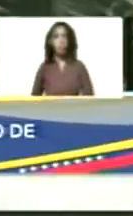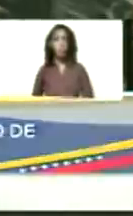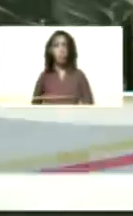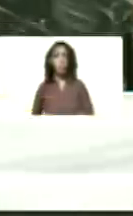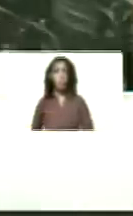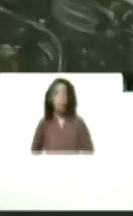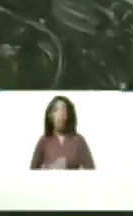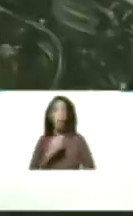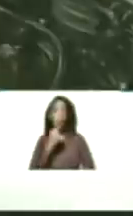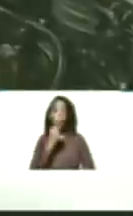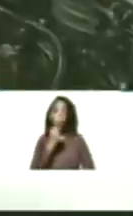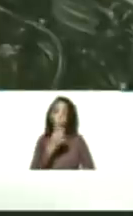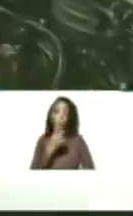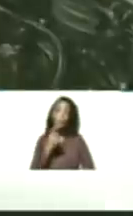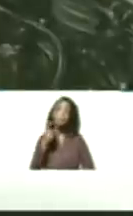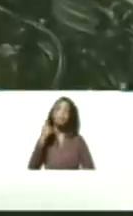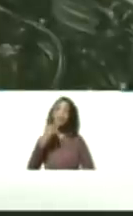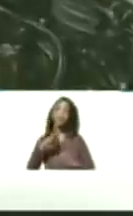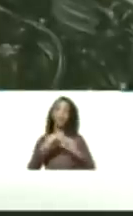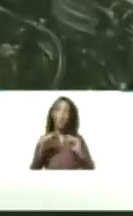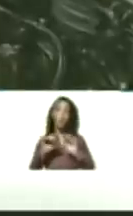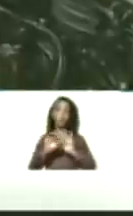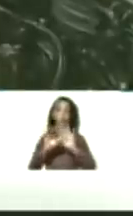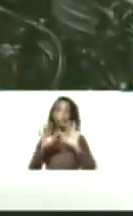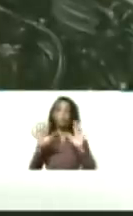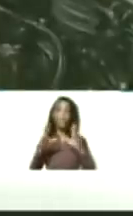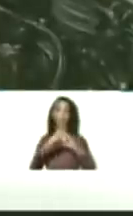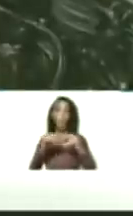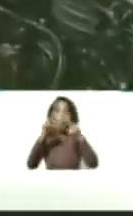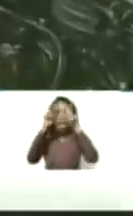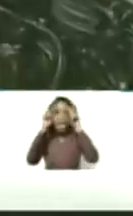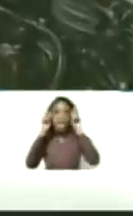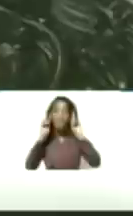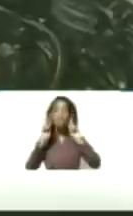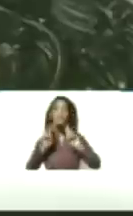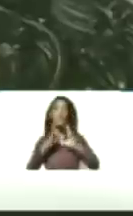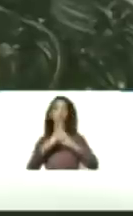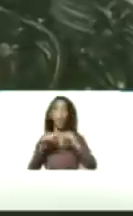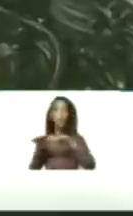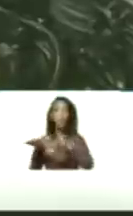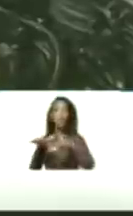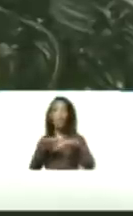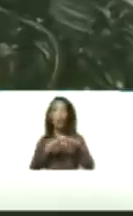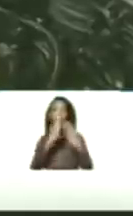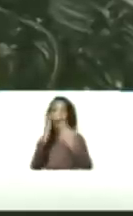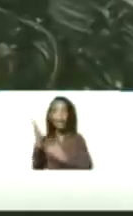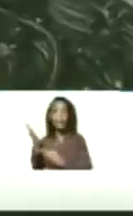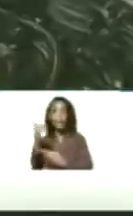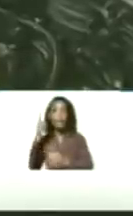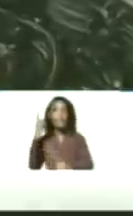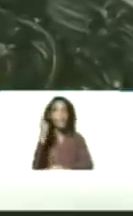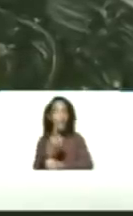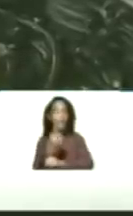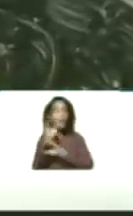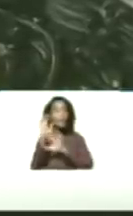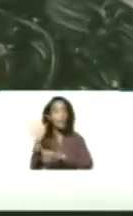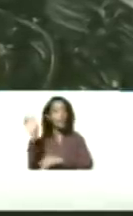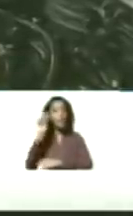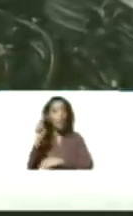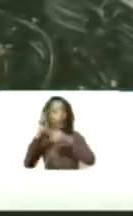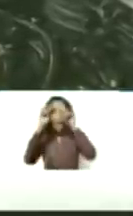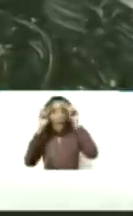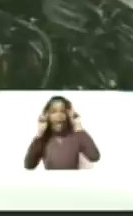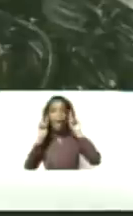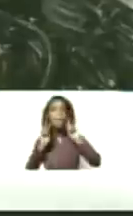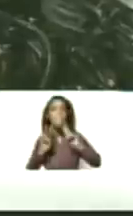Bueno, primero todo brillante ahí, ¿vale? Todo limpiecito, todo bonito. Así debe ser Venezuela.